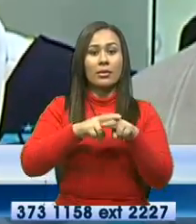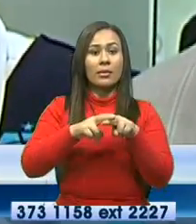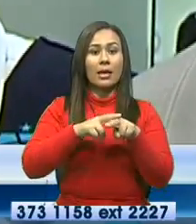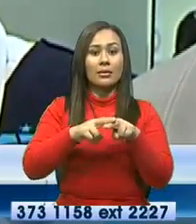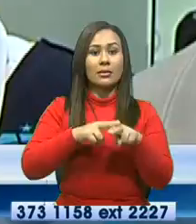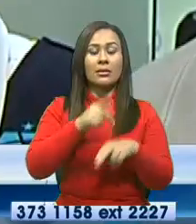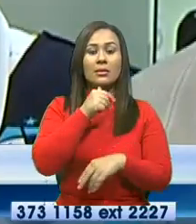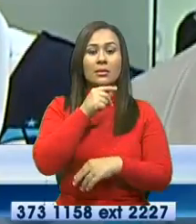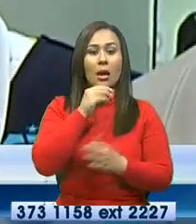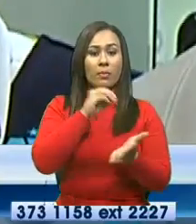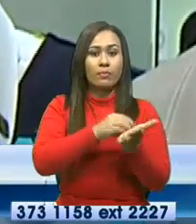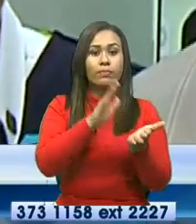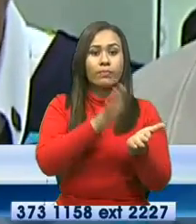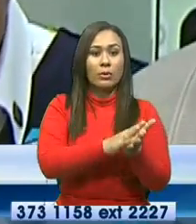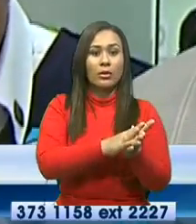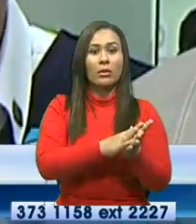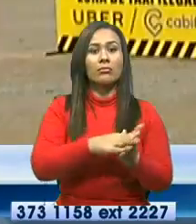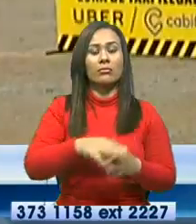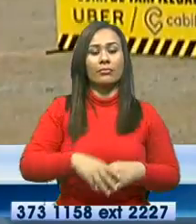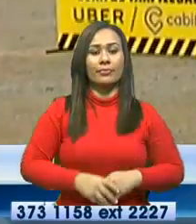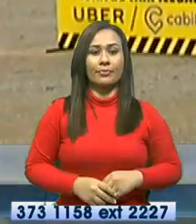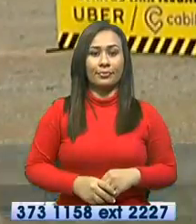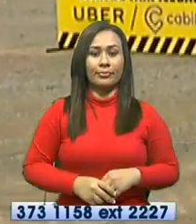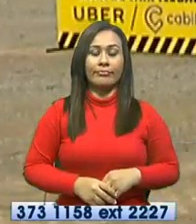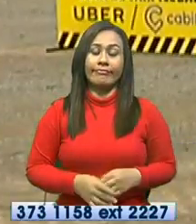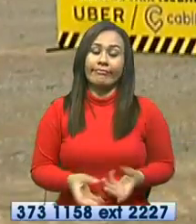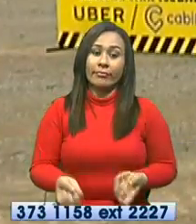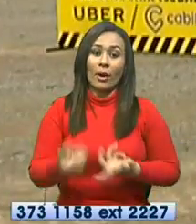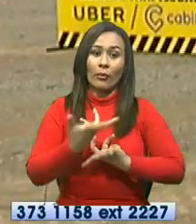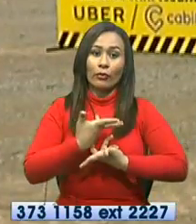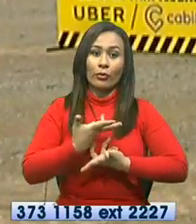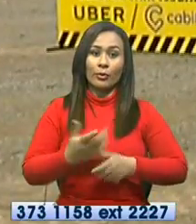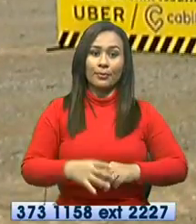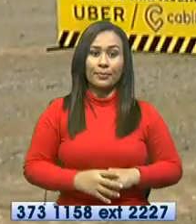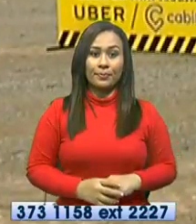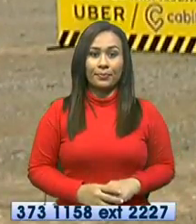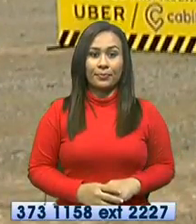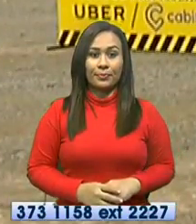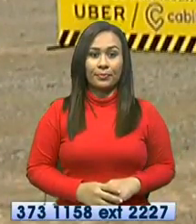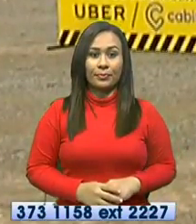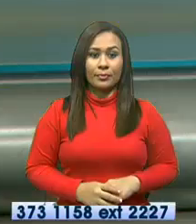constituidos, que son legales, que son regulares. Informó Enrique Muñoz.